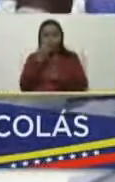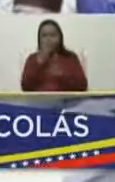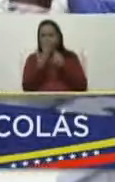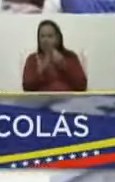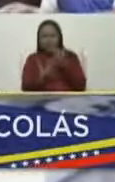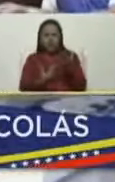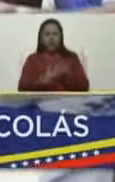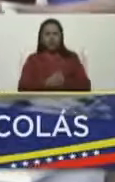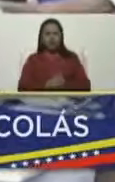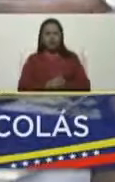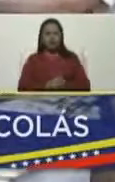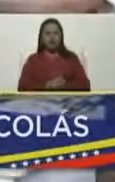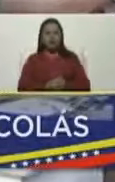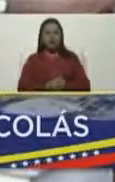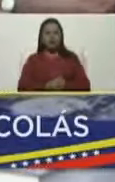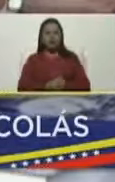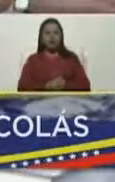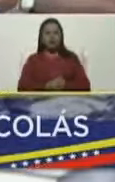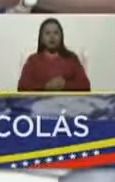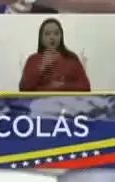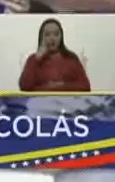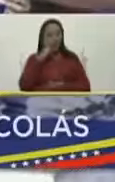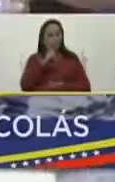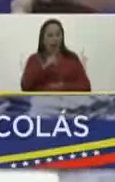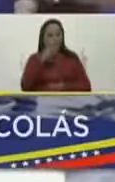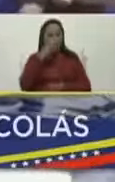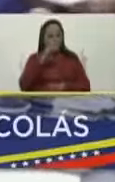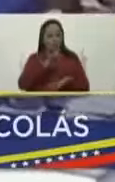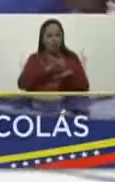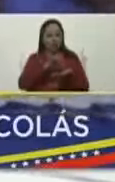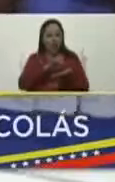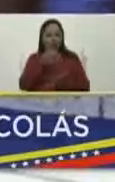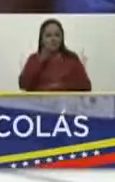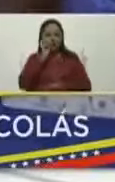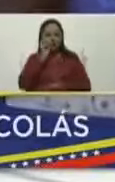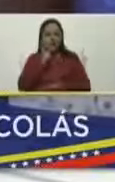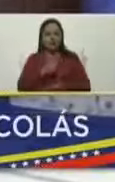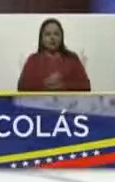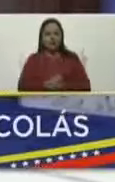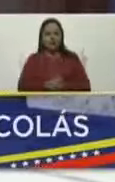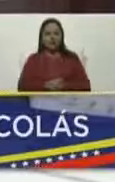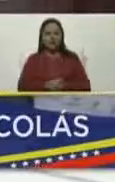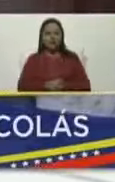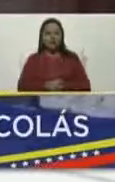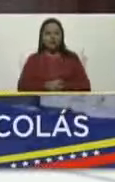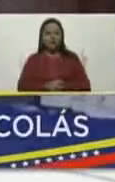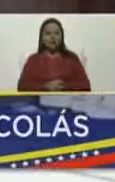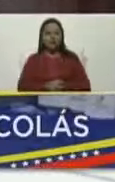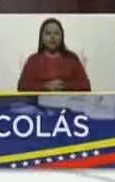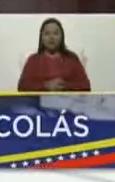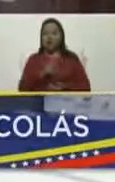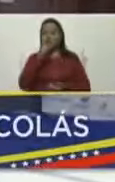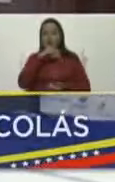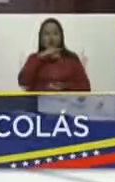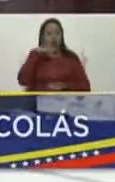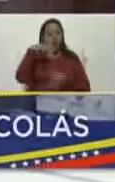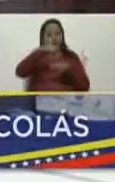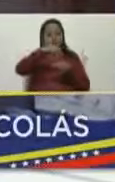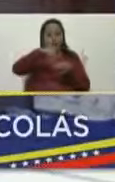¿Ah? Ajá. Vamos a ver. Vamos a probarlo. Sin azúcar.